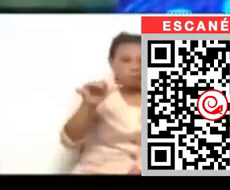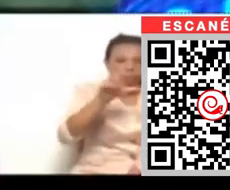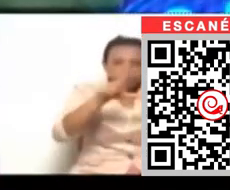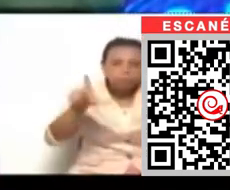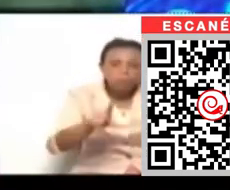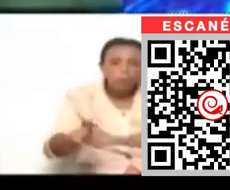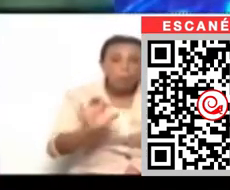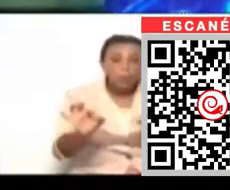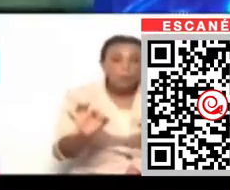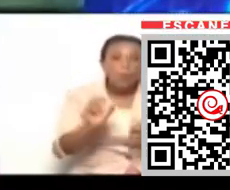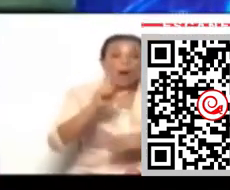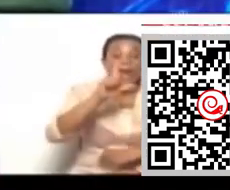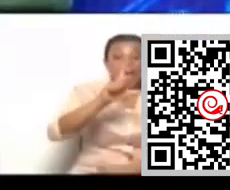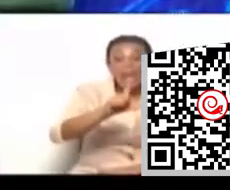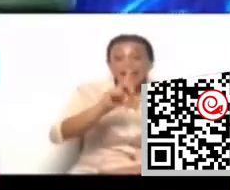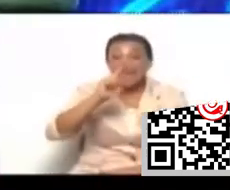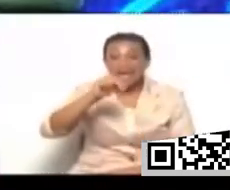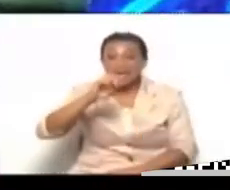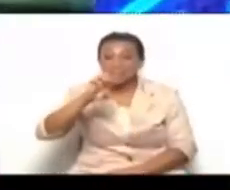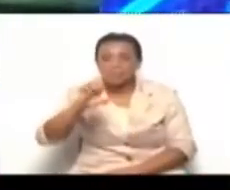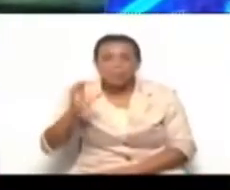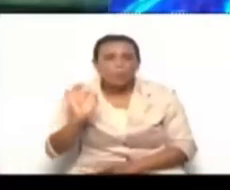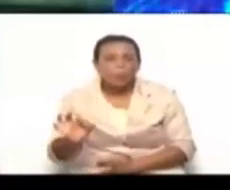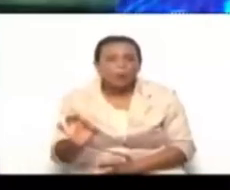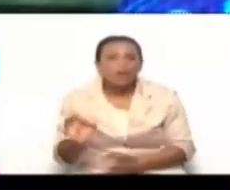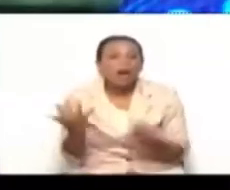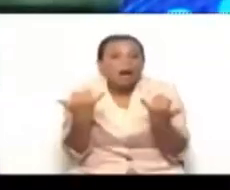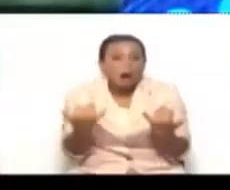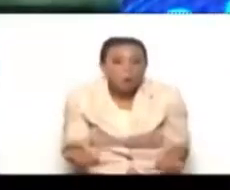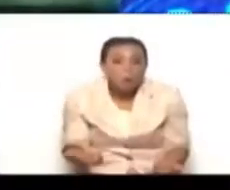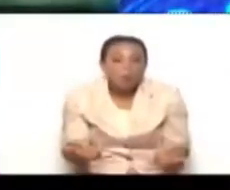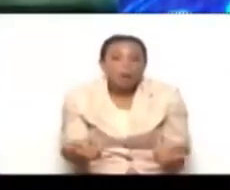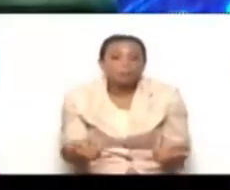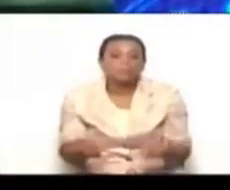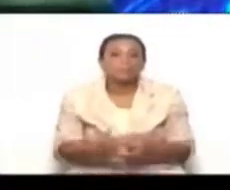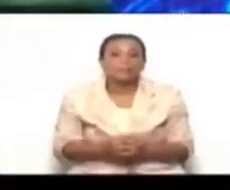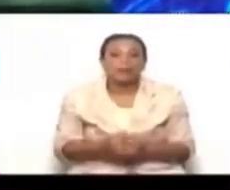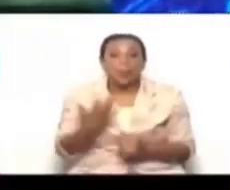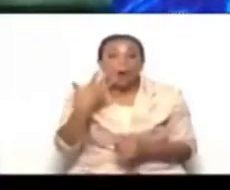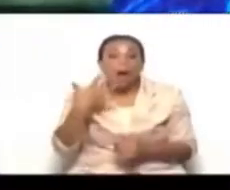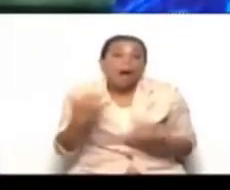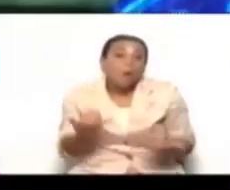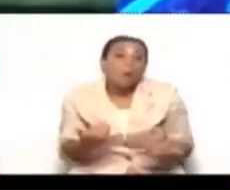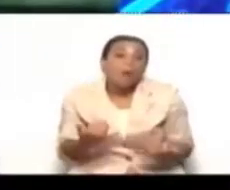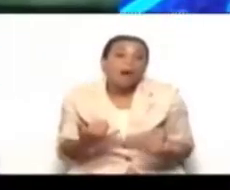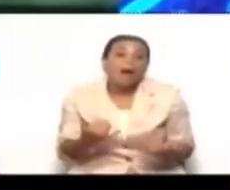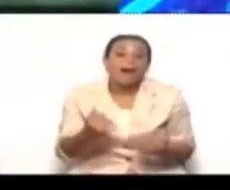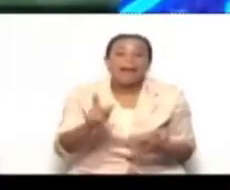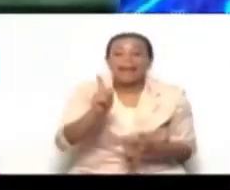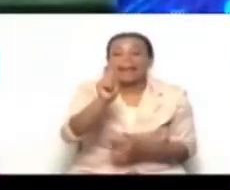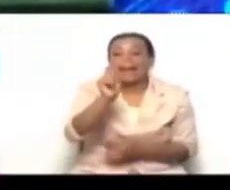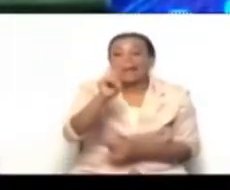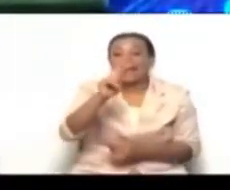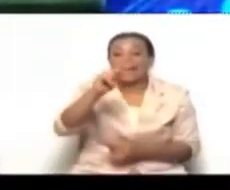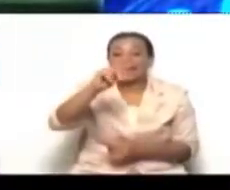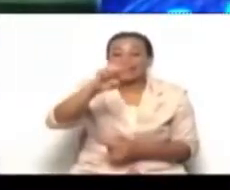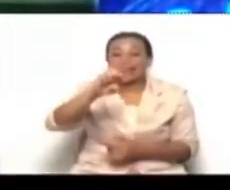como el ELN y el ahora, que sirve para todo, Tren de Aragua.